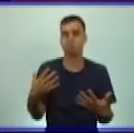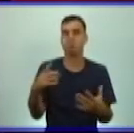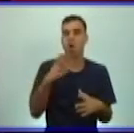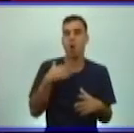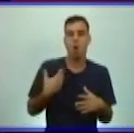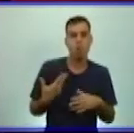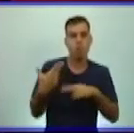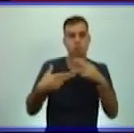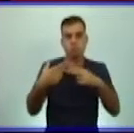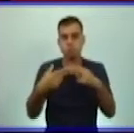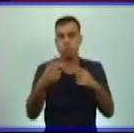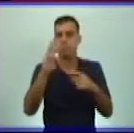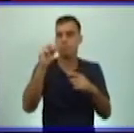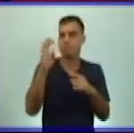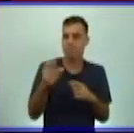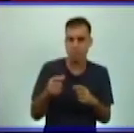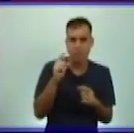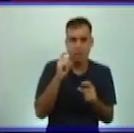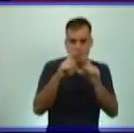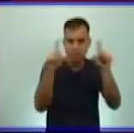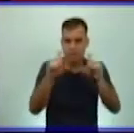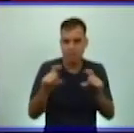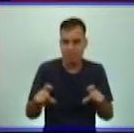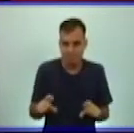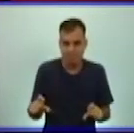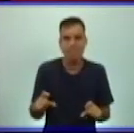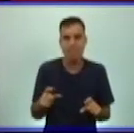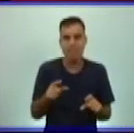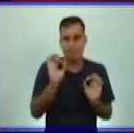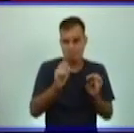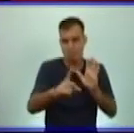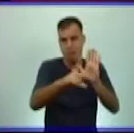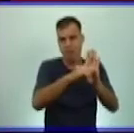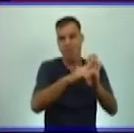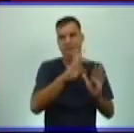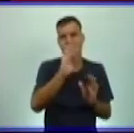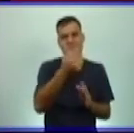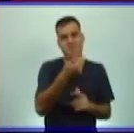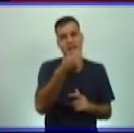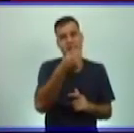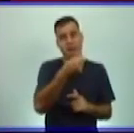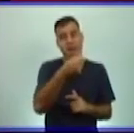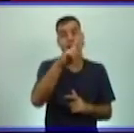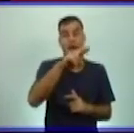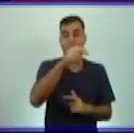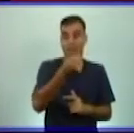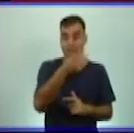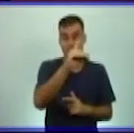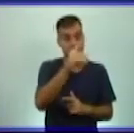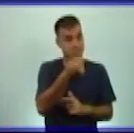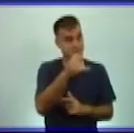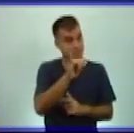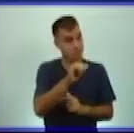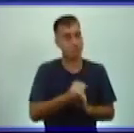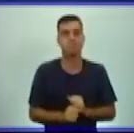formulamos matemáticamente la expresión de Faraday. Veámoslo en la pantalla, veámoslo en la siguiente